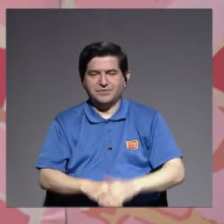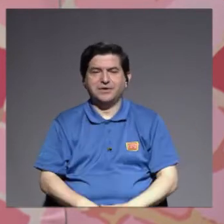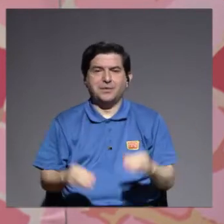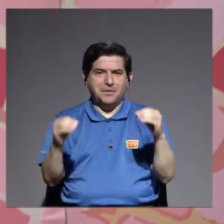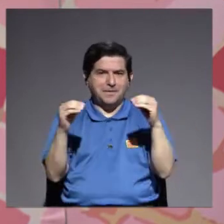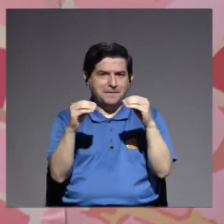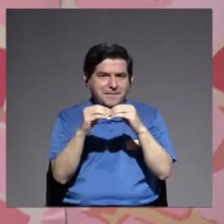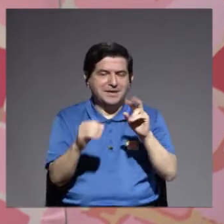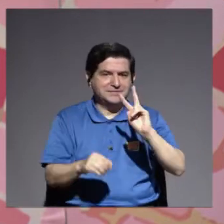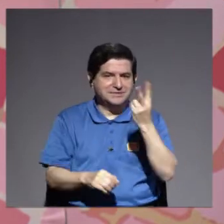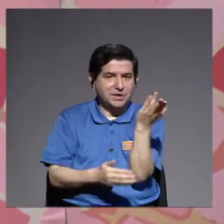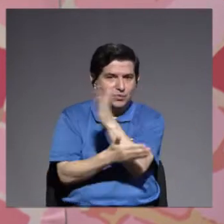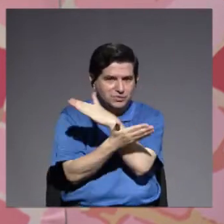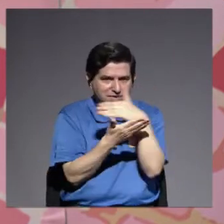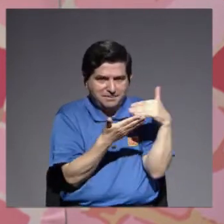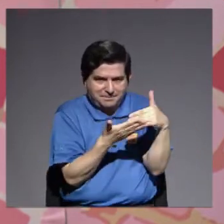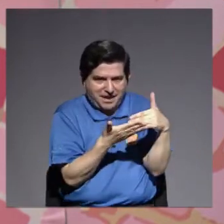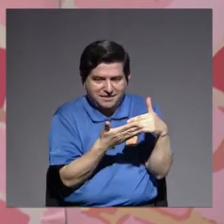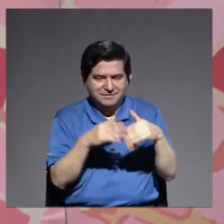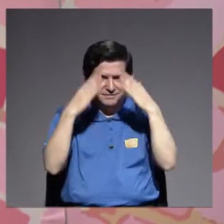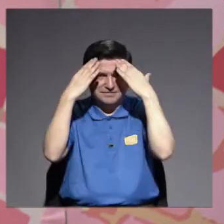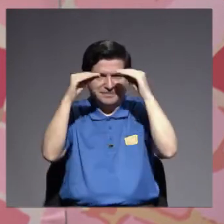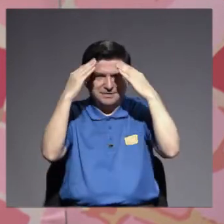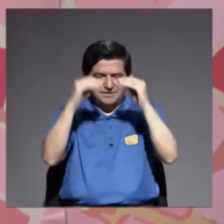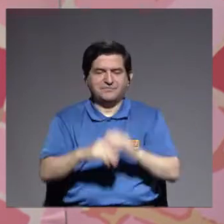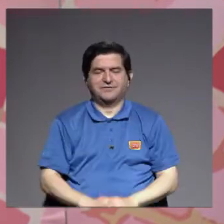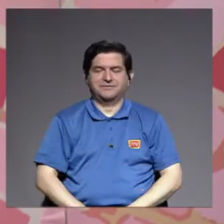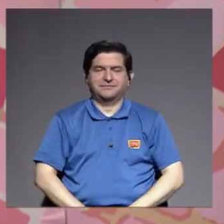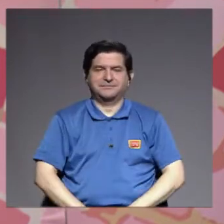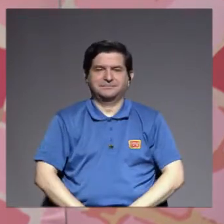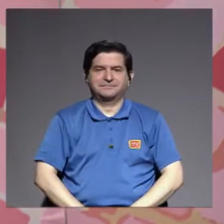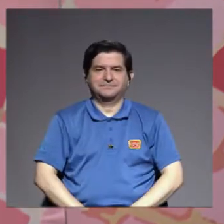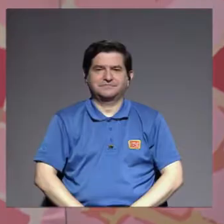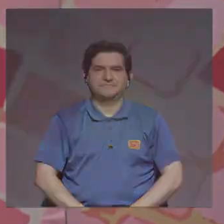con la segunda parte de este informe de PROSIC.